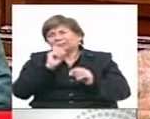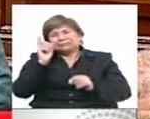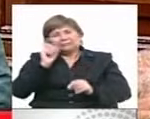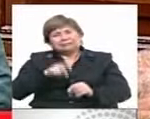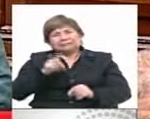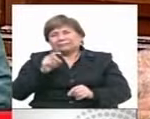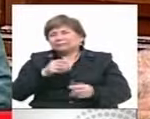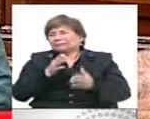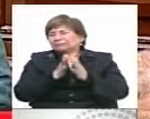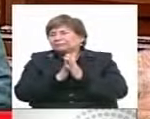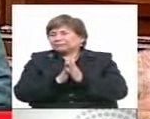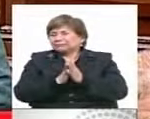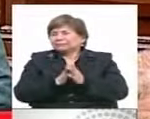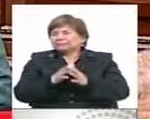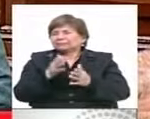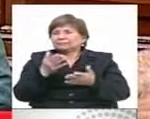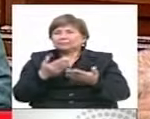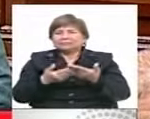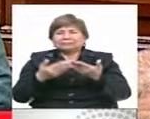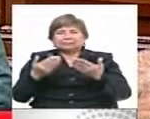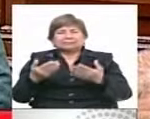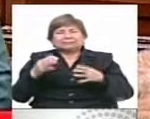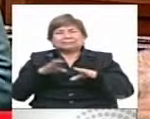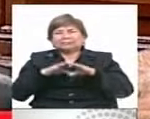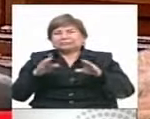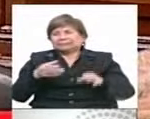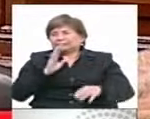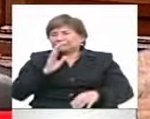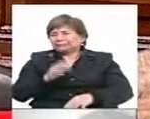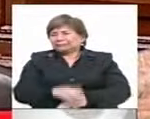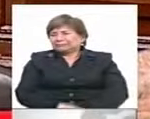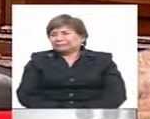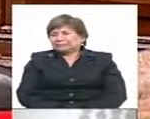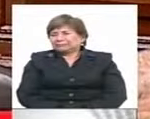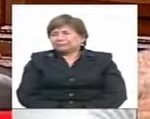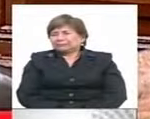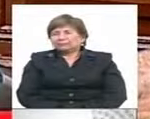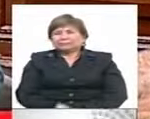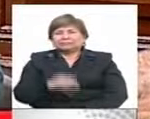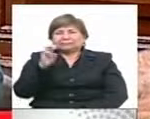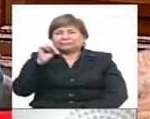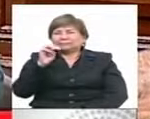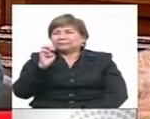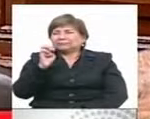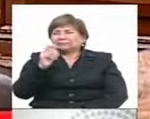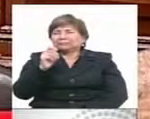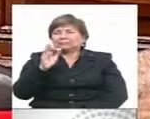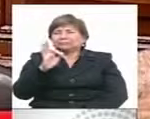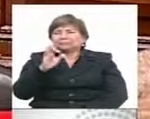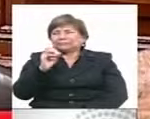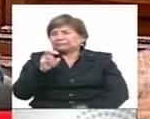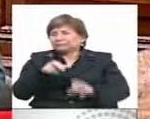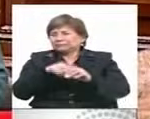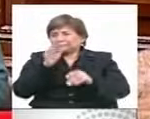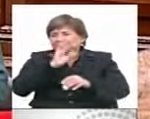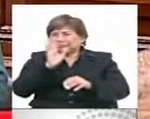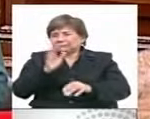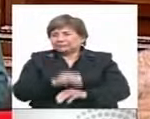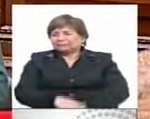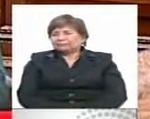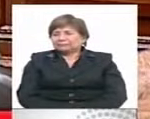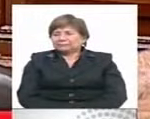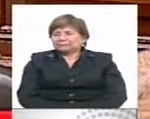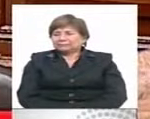innecesarias. Así que le voy a pedir desde la mesa directiva que retire esa frase. Es una metáfora, presidenta. Lo sé, pero no es necesario usarla. Retiro la metáfora. Ok,